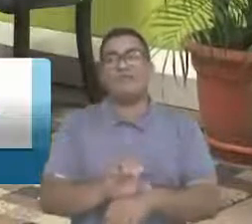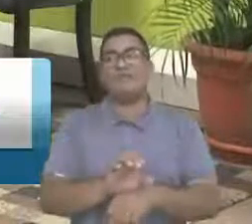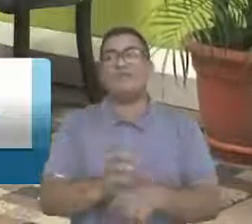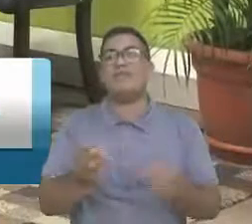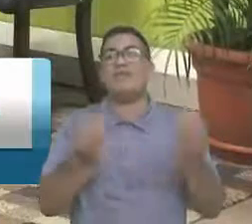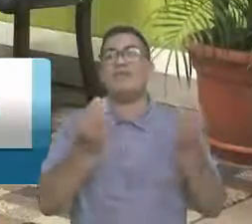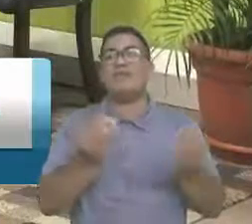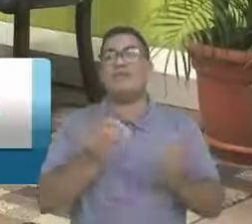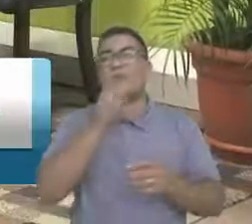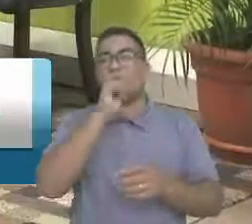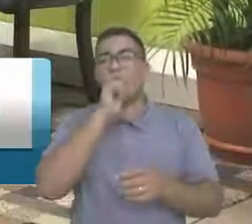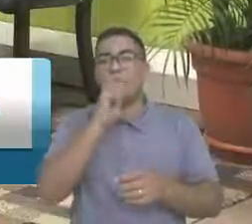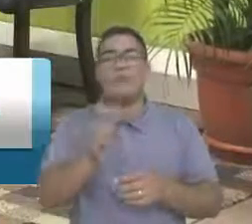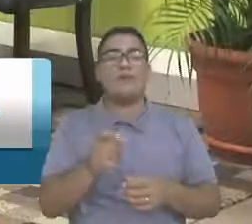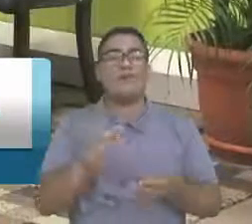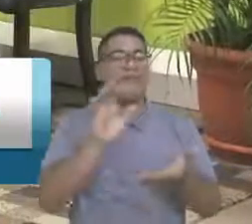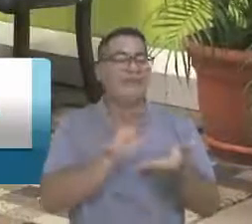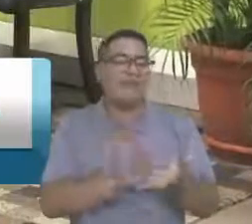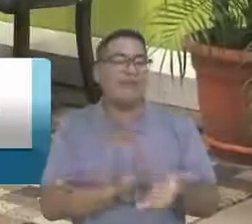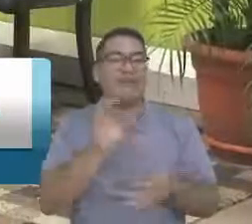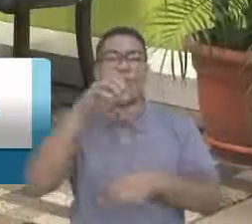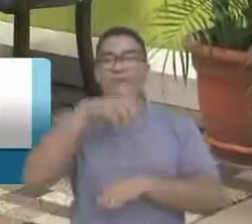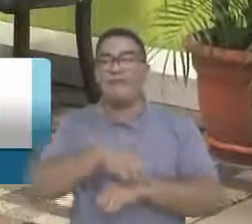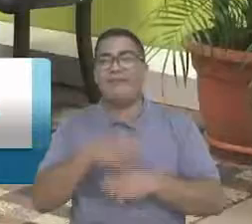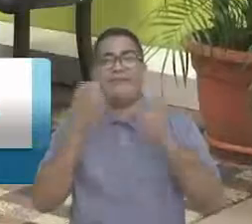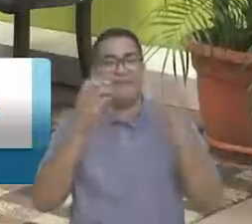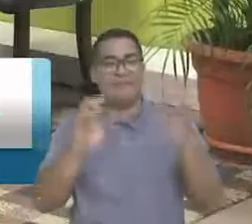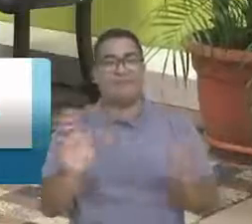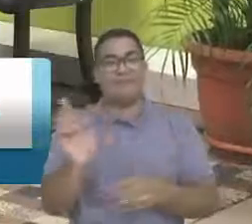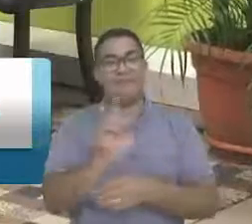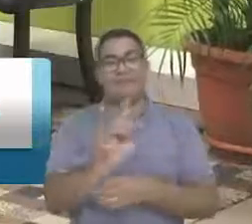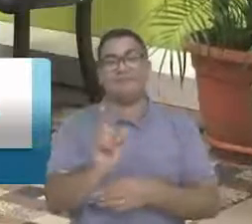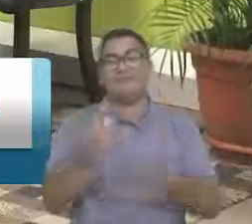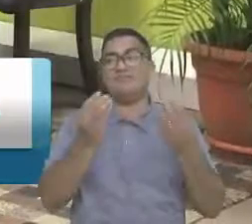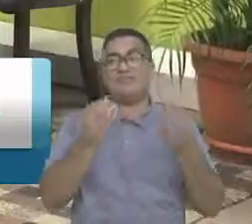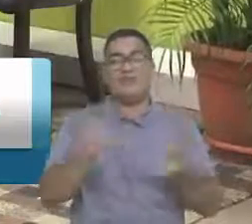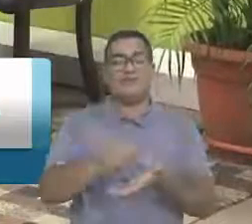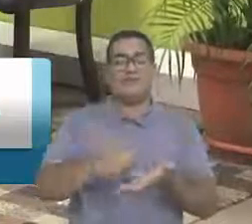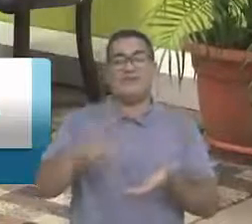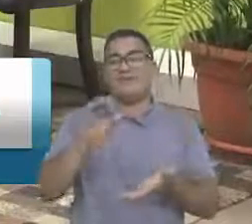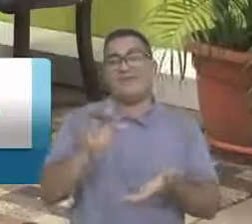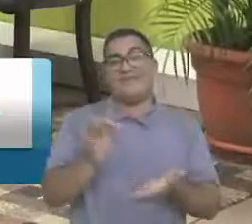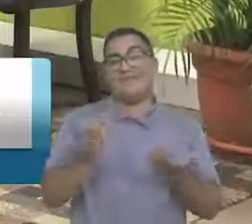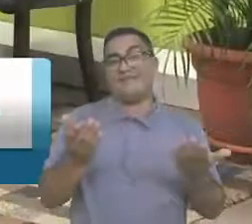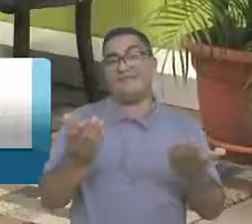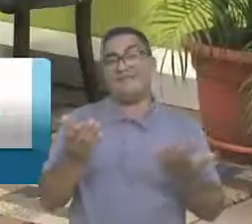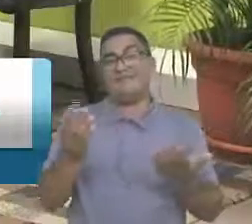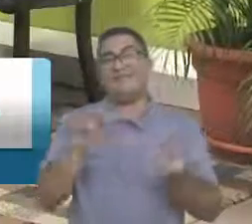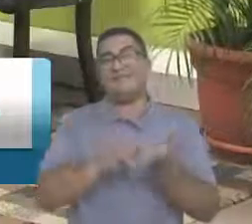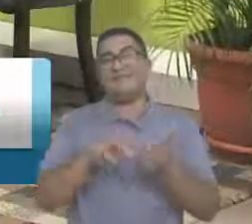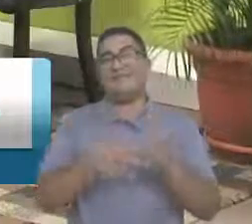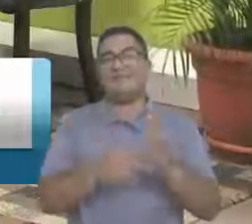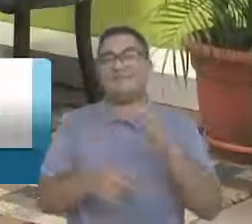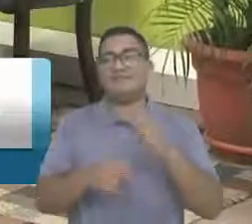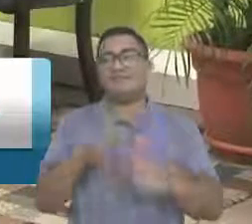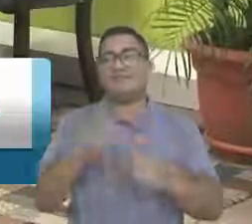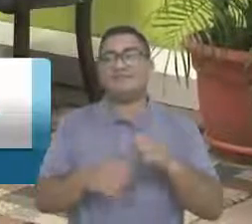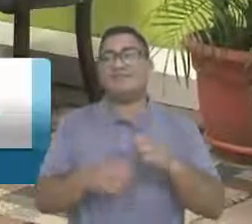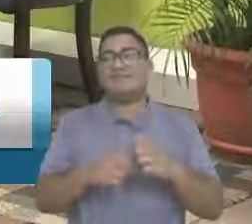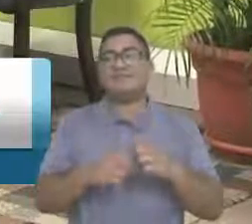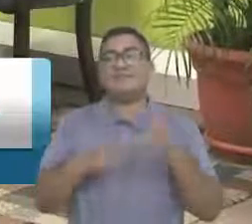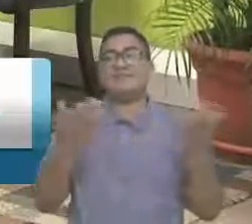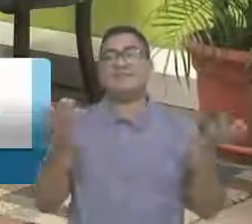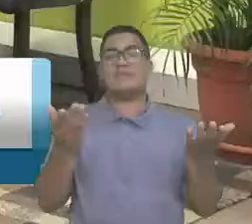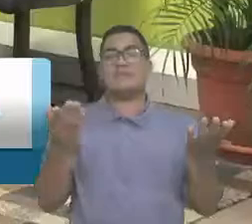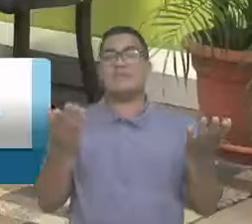grandes cantidades de carbohidratos, grandes cantidades de grasa, que al final del tiempo, a lo largo de los años, me